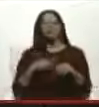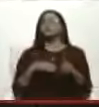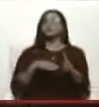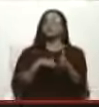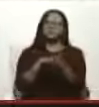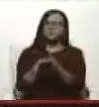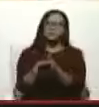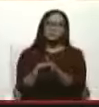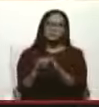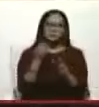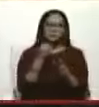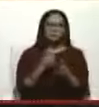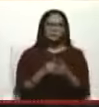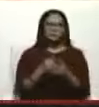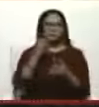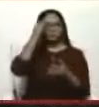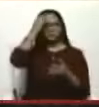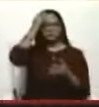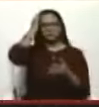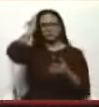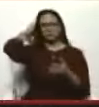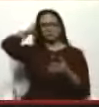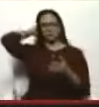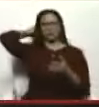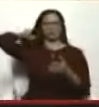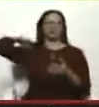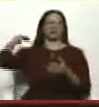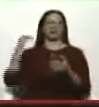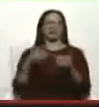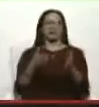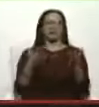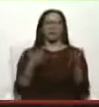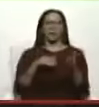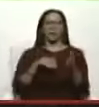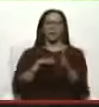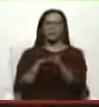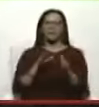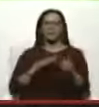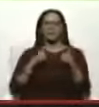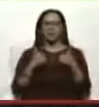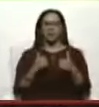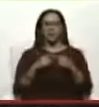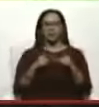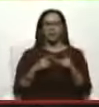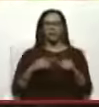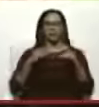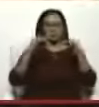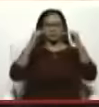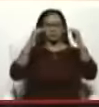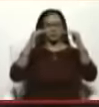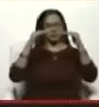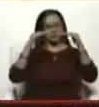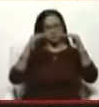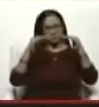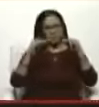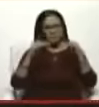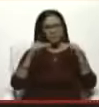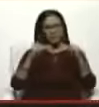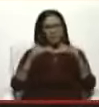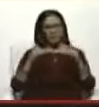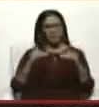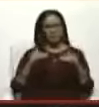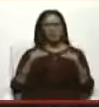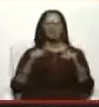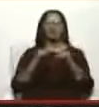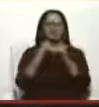y bueno, ya logramos pasar, estamos bien, pero sí, los niveles de agua ya están bajando y se espera